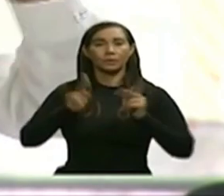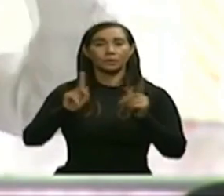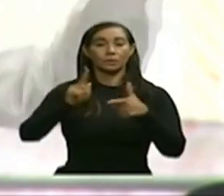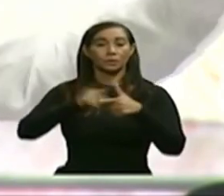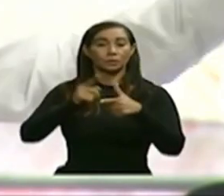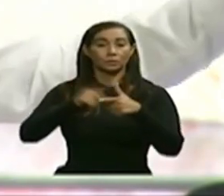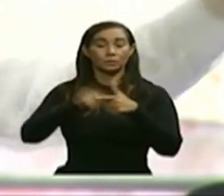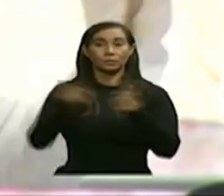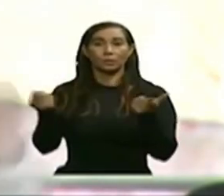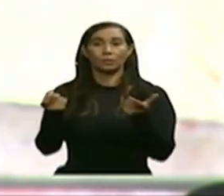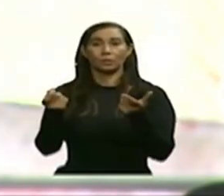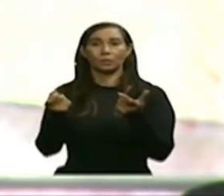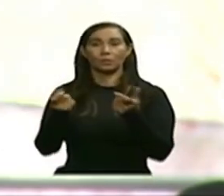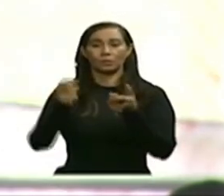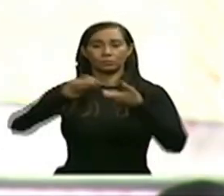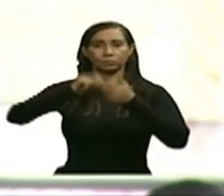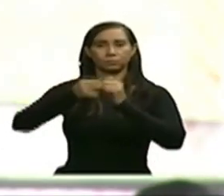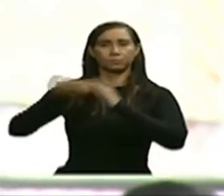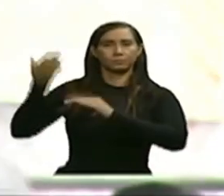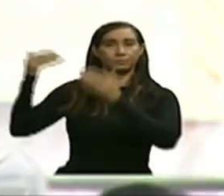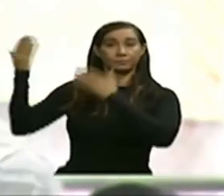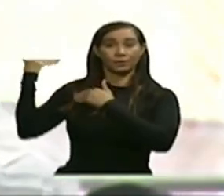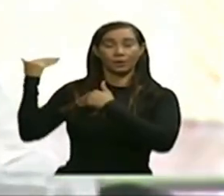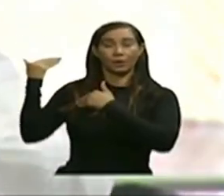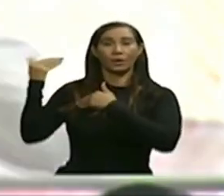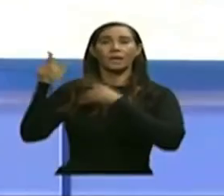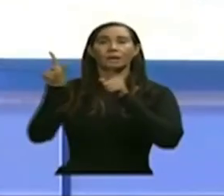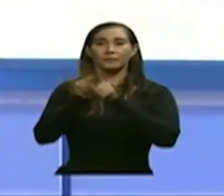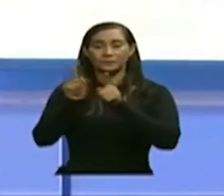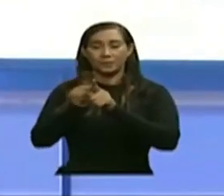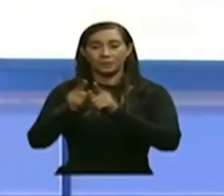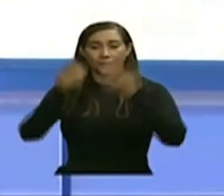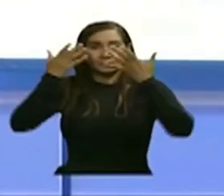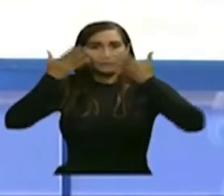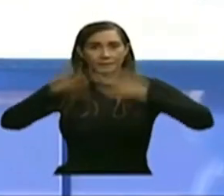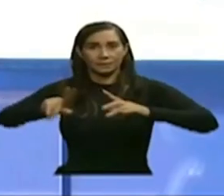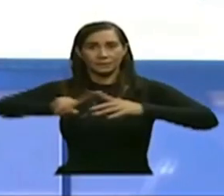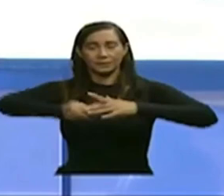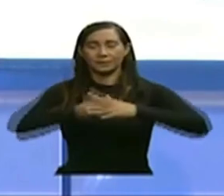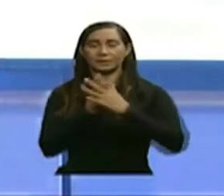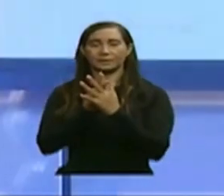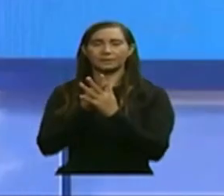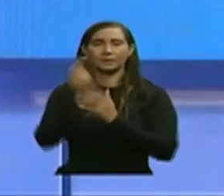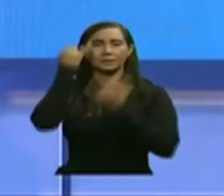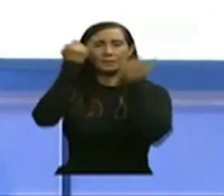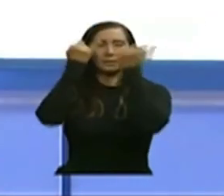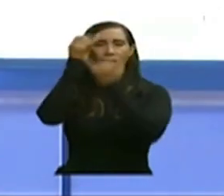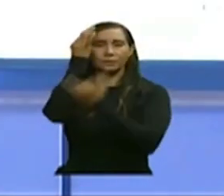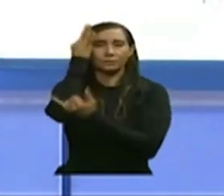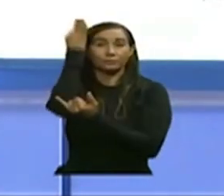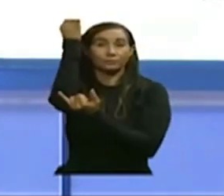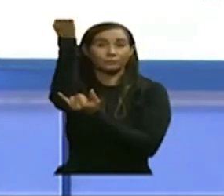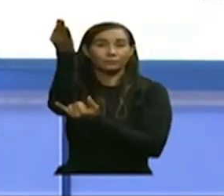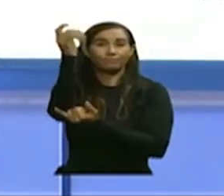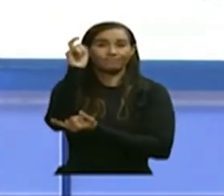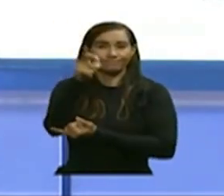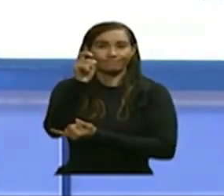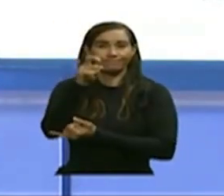solo solucionar los viejos problemas, sino actuar ya sobre el futuro y sus demandas.